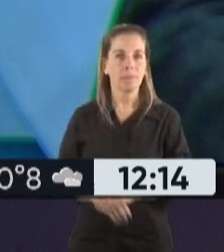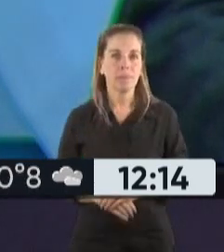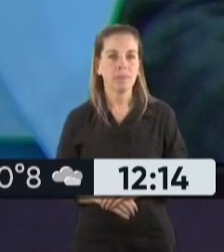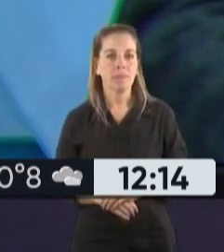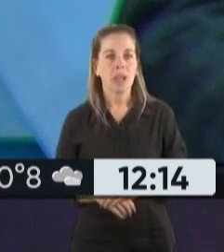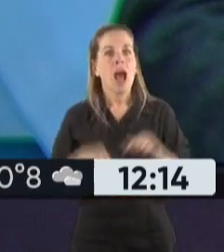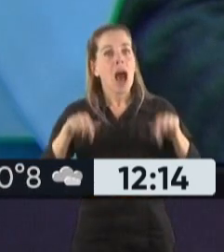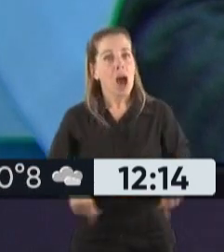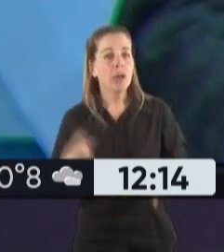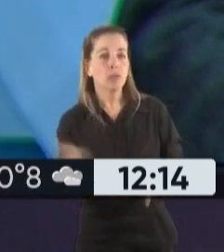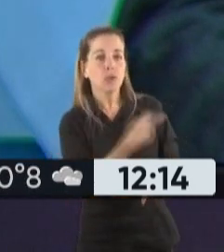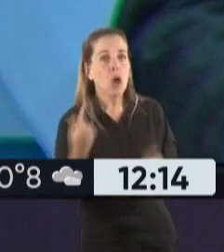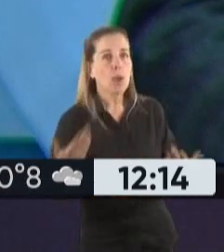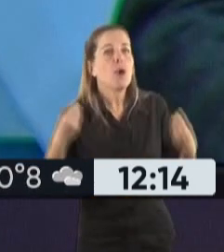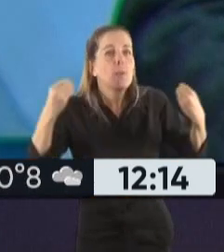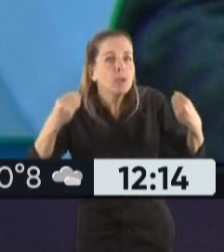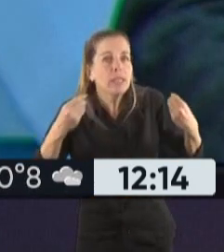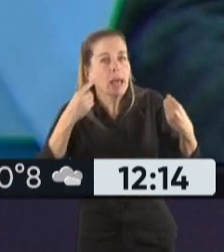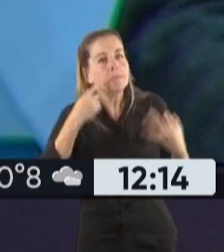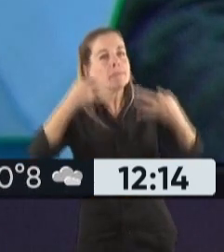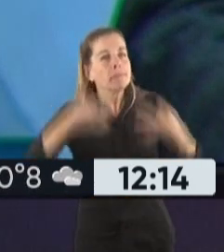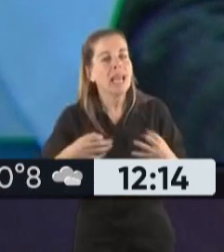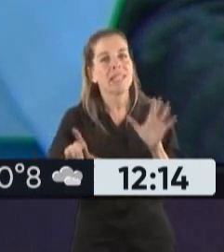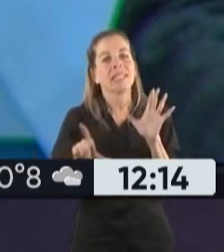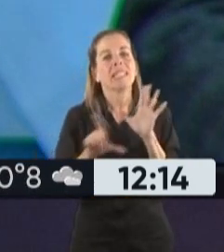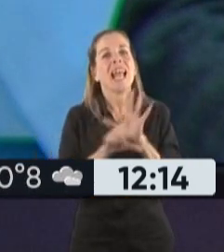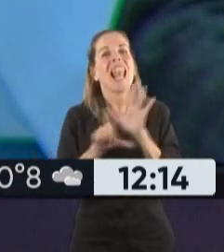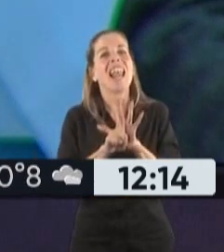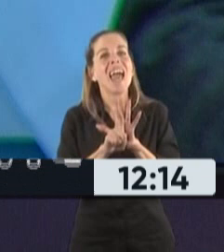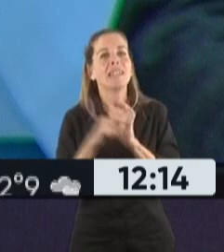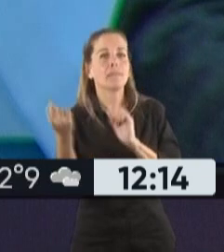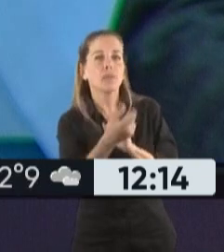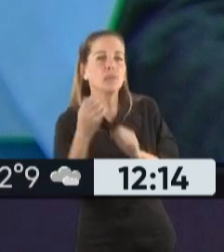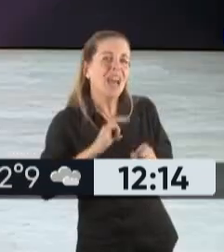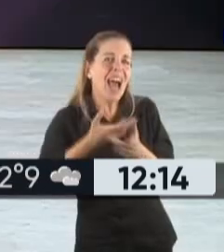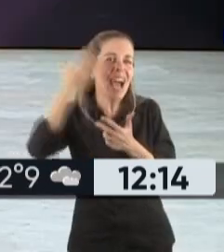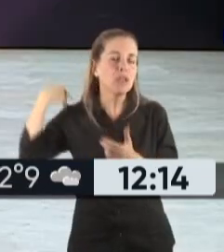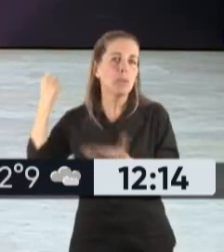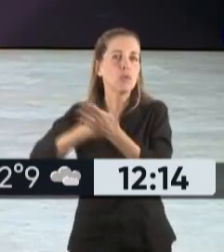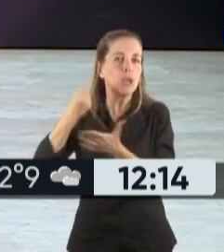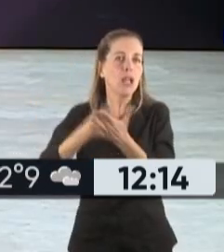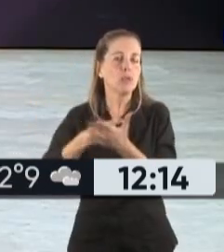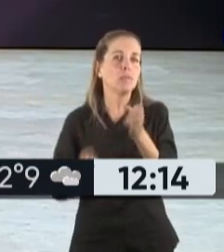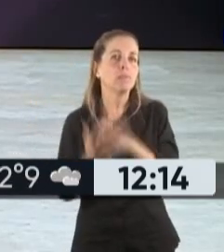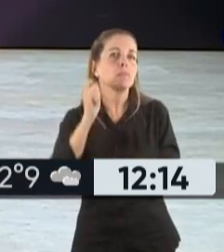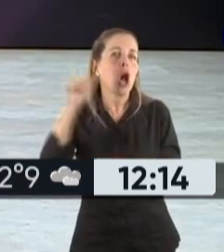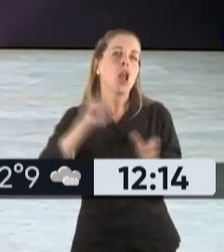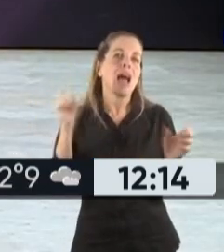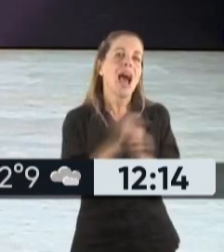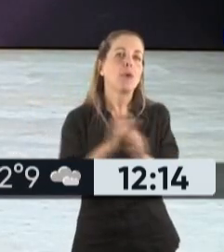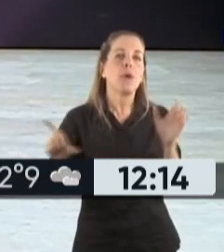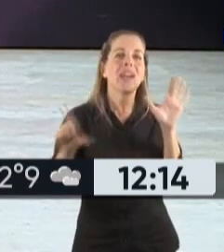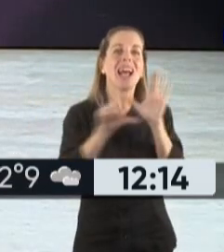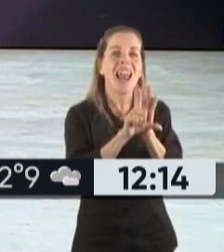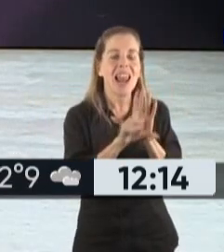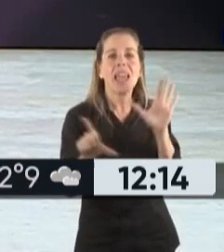Y ahora lo que podemos hacer es industrializar esa ley que tanto luchamos en el Congreso para que saliera,